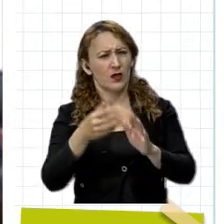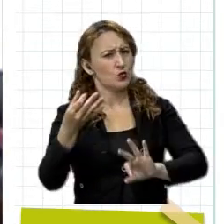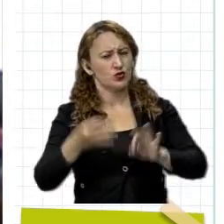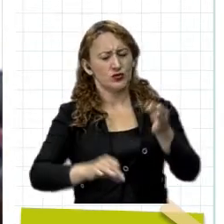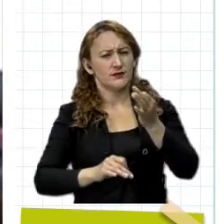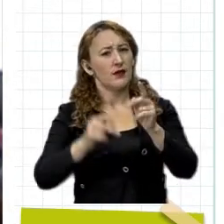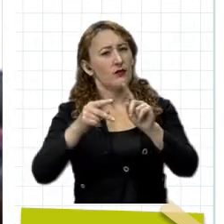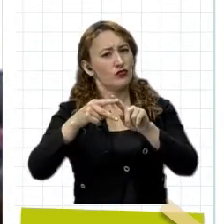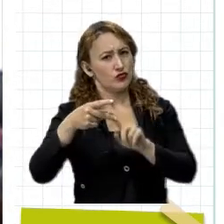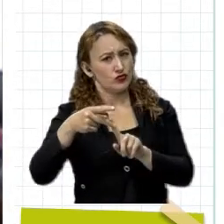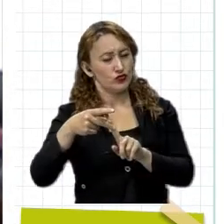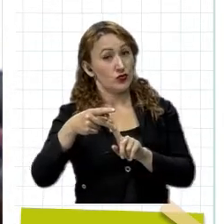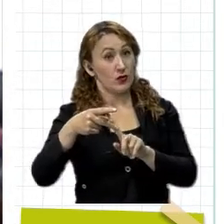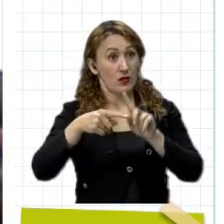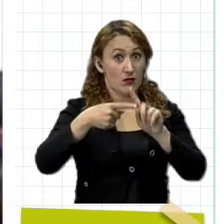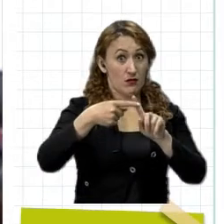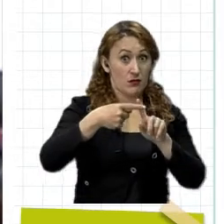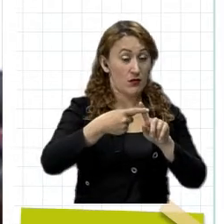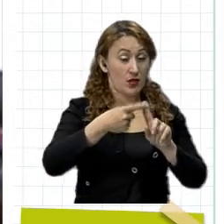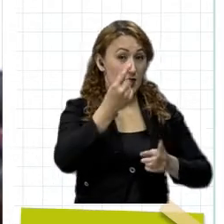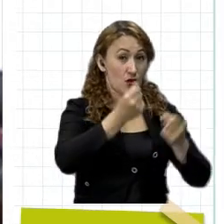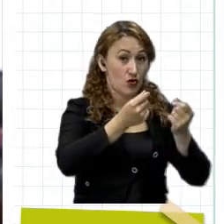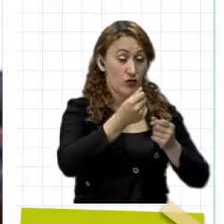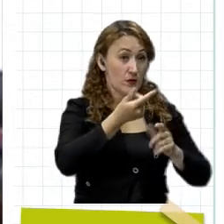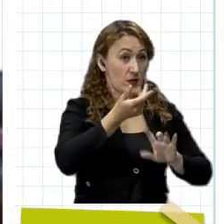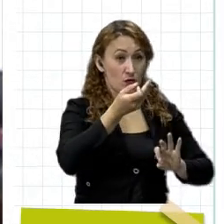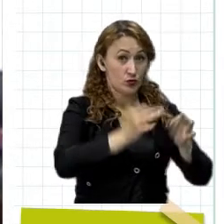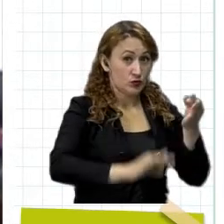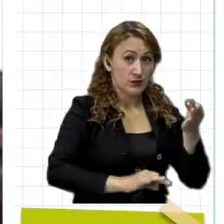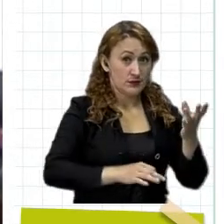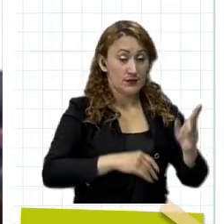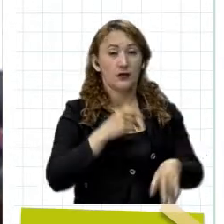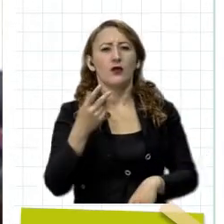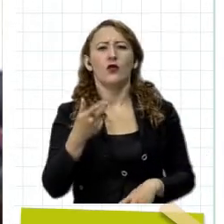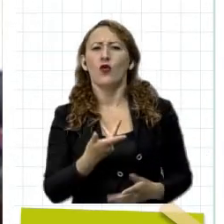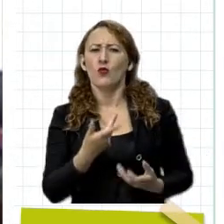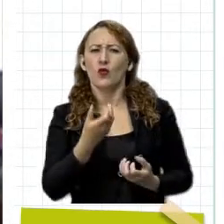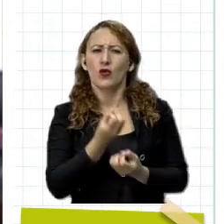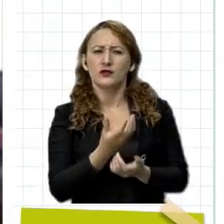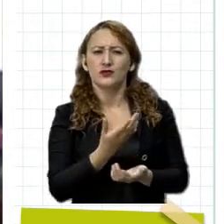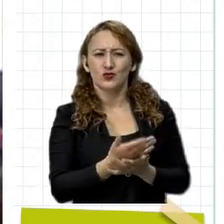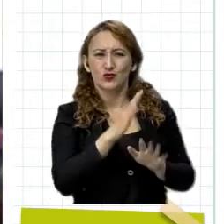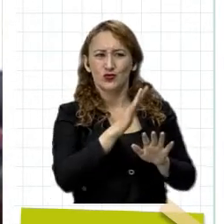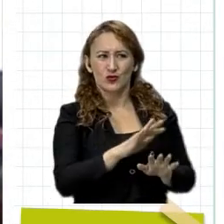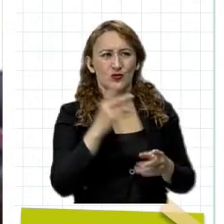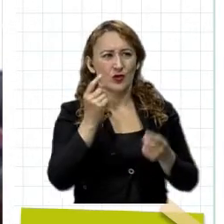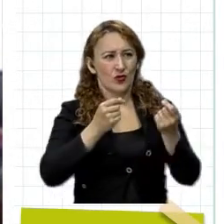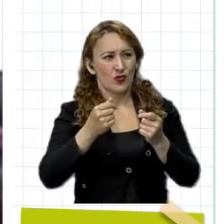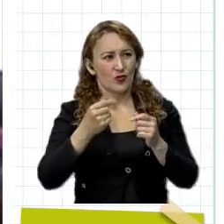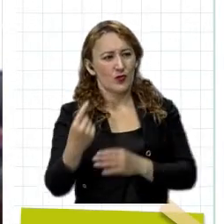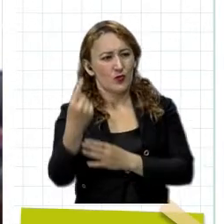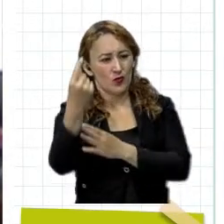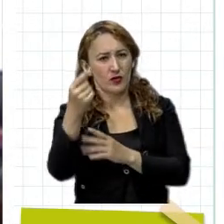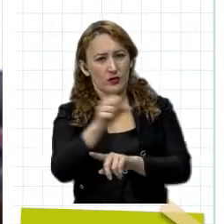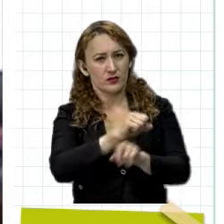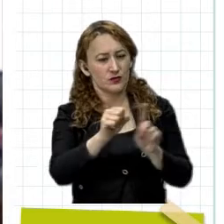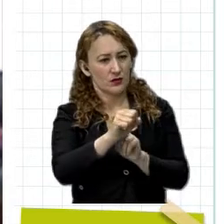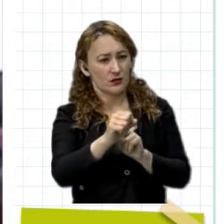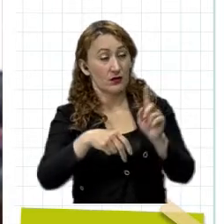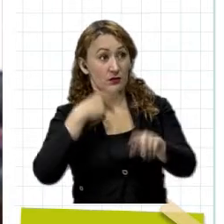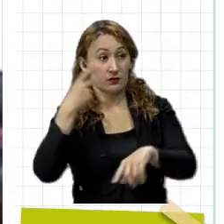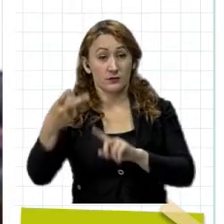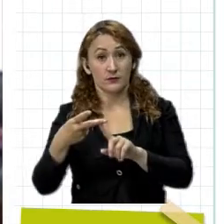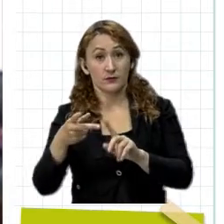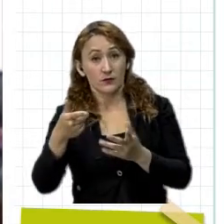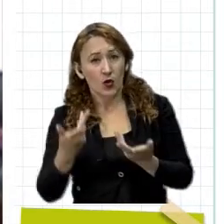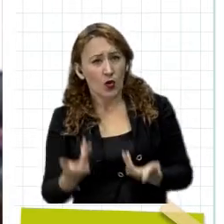la injusticia económica, que según ella está arraigada en la estructura económica y política de la sociedad, explotación, marginación